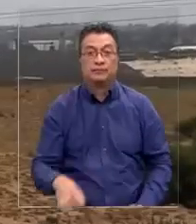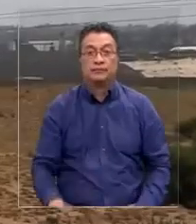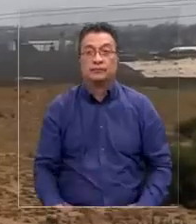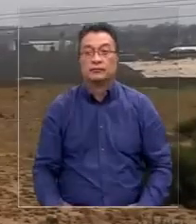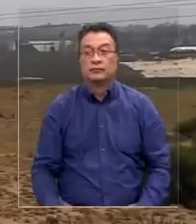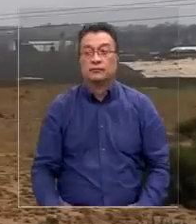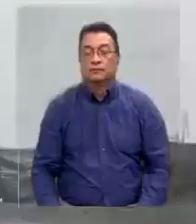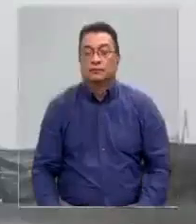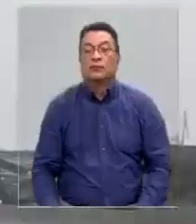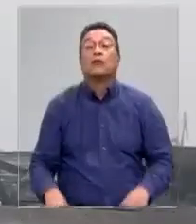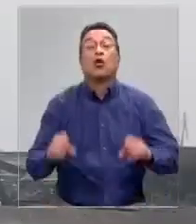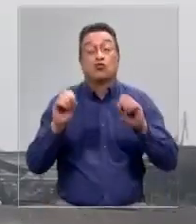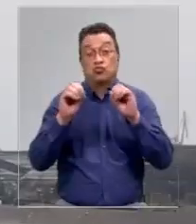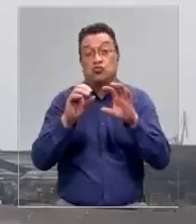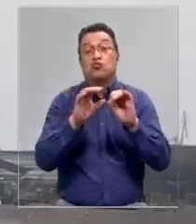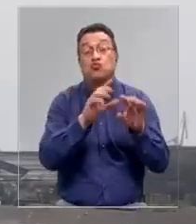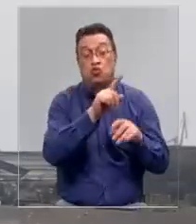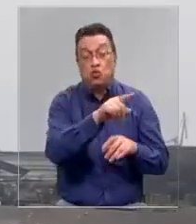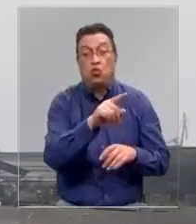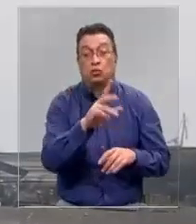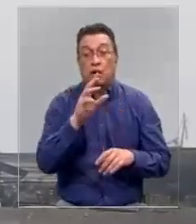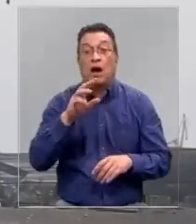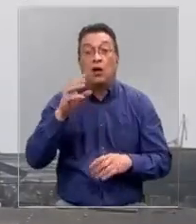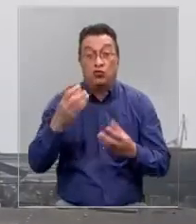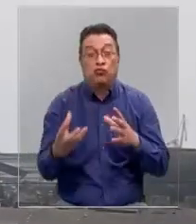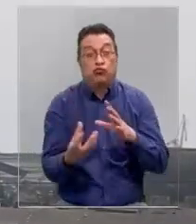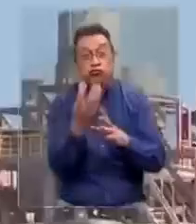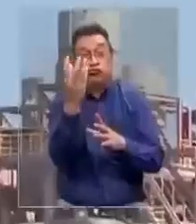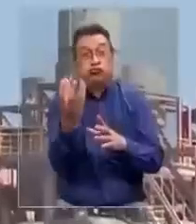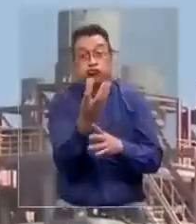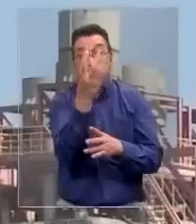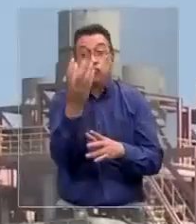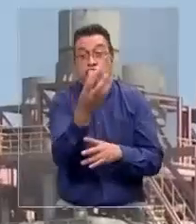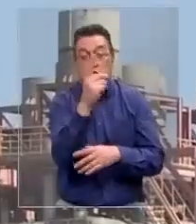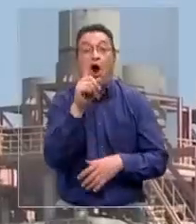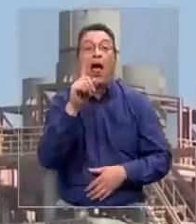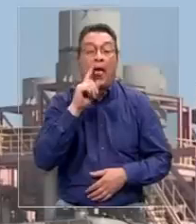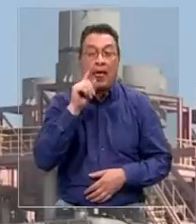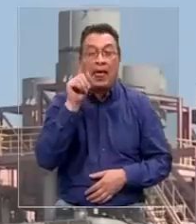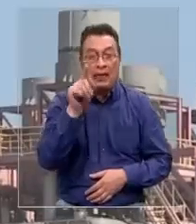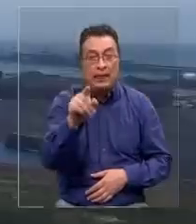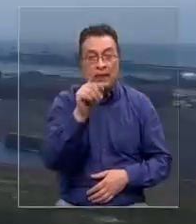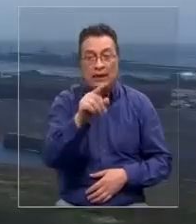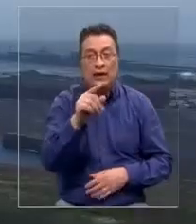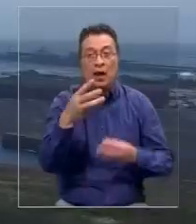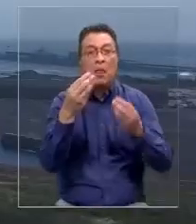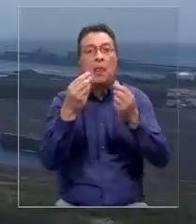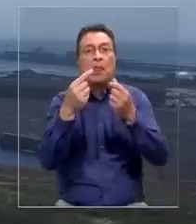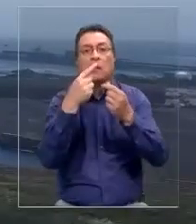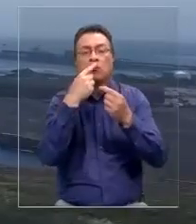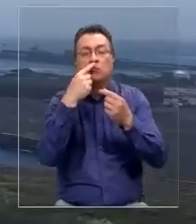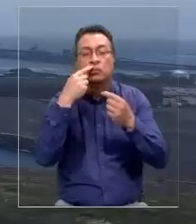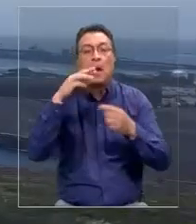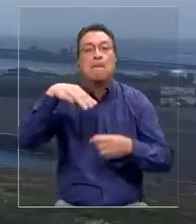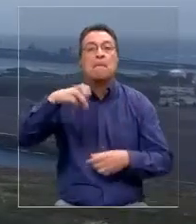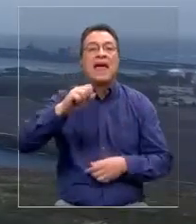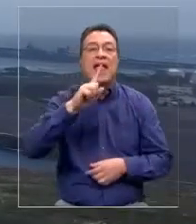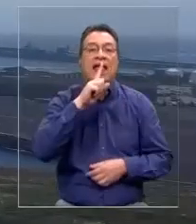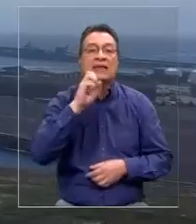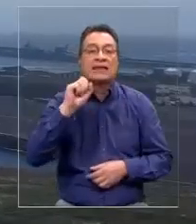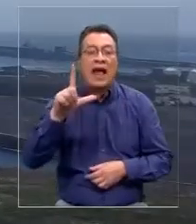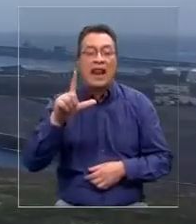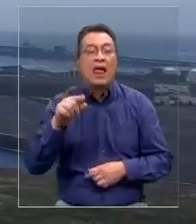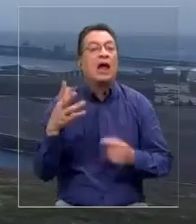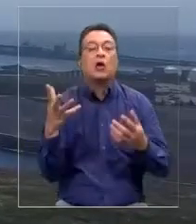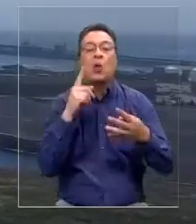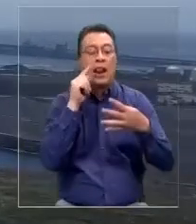Hay una gran cantidad de emisión de material particulado que tiene, en el material tiene metales. Los